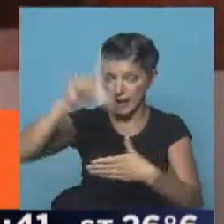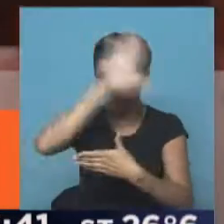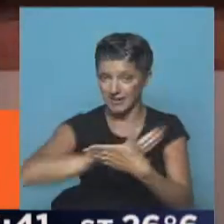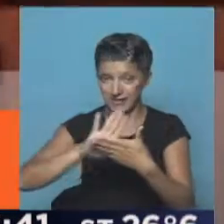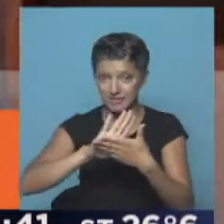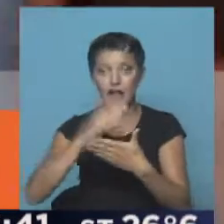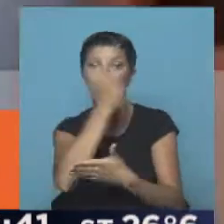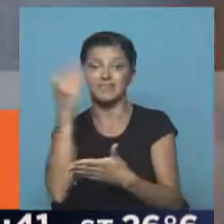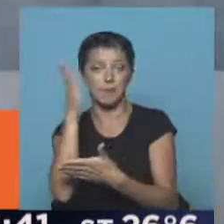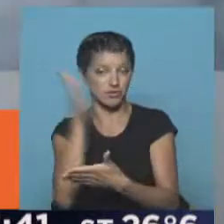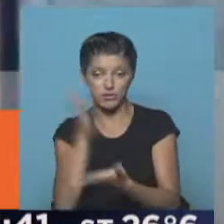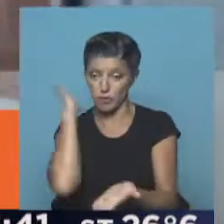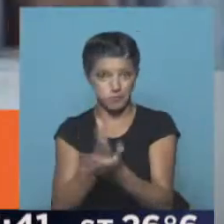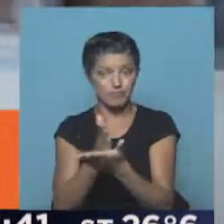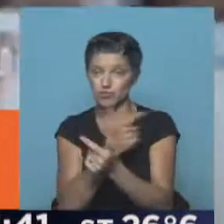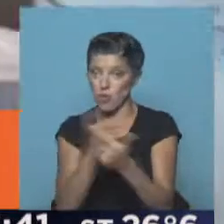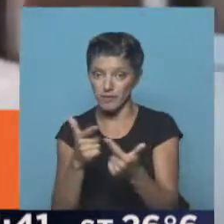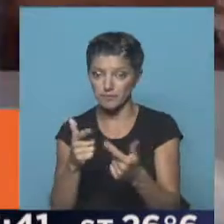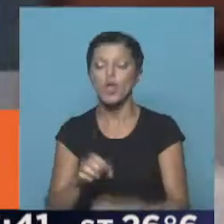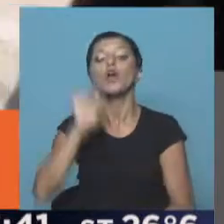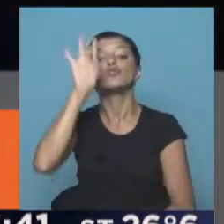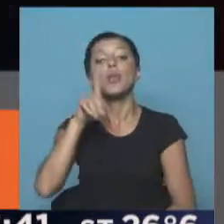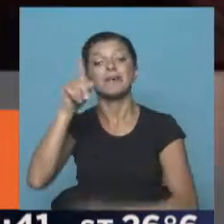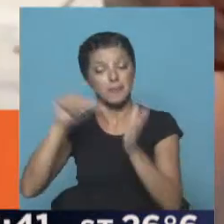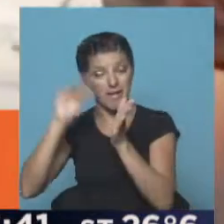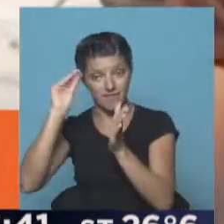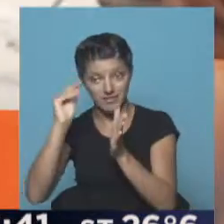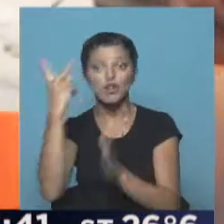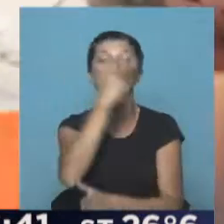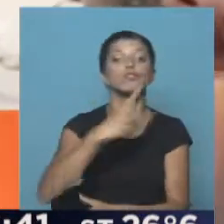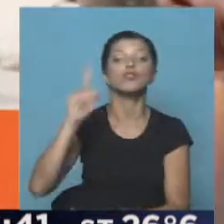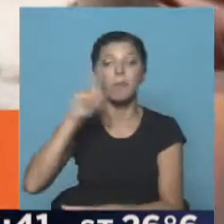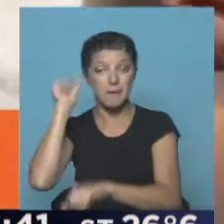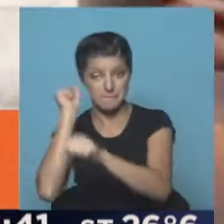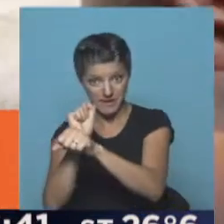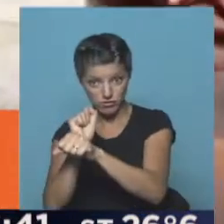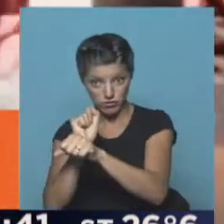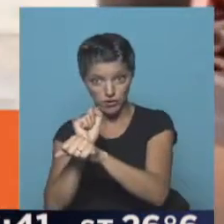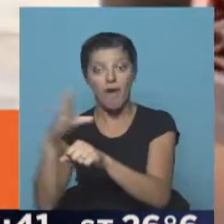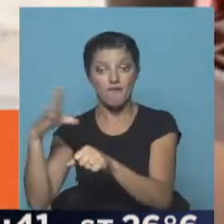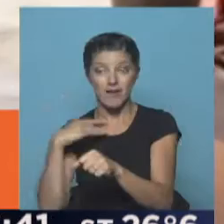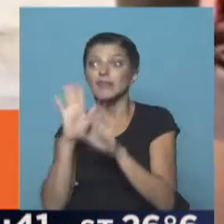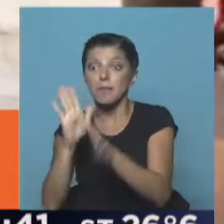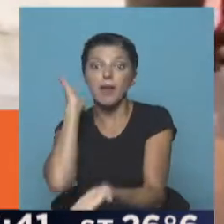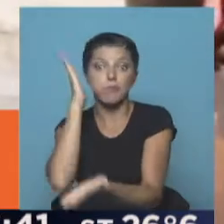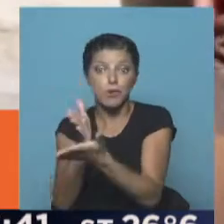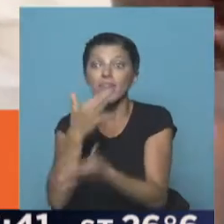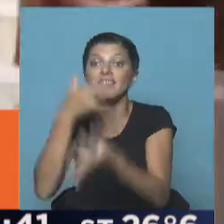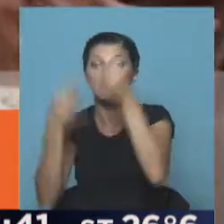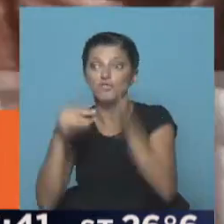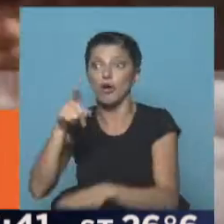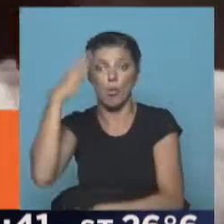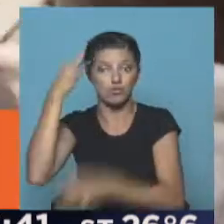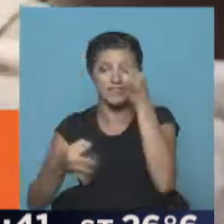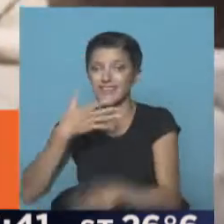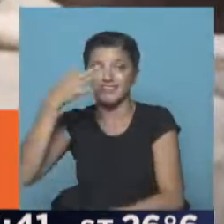no tiene sentencia. Solo en Brasil hay más de 200.000 detenidos esperando el veredicto de la justicia,